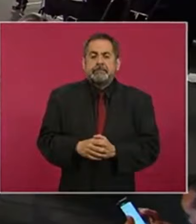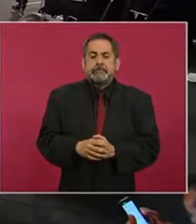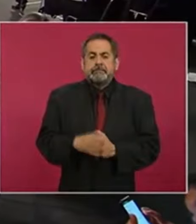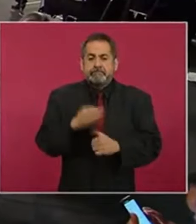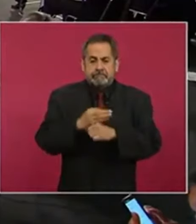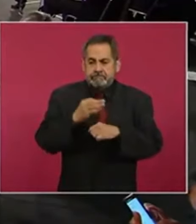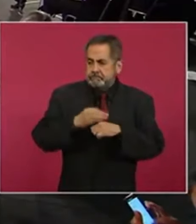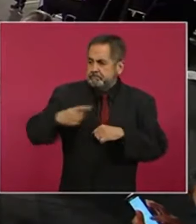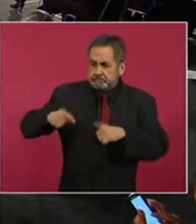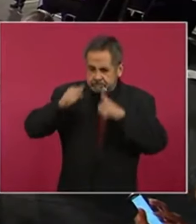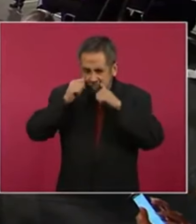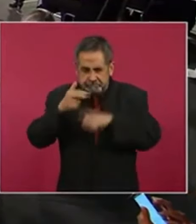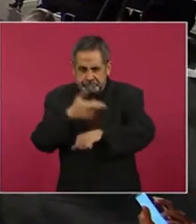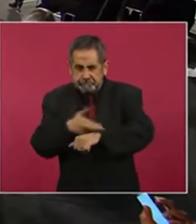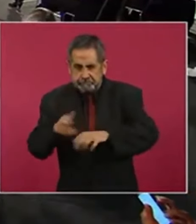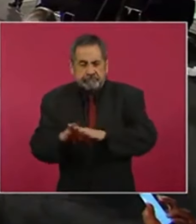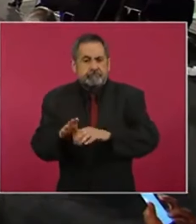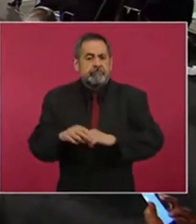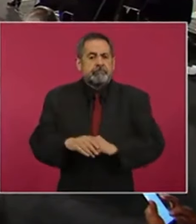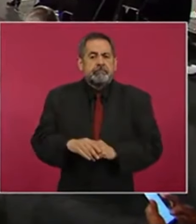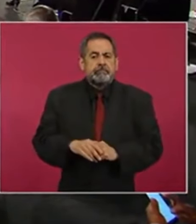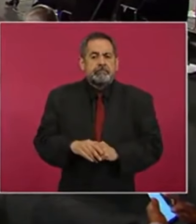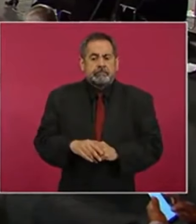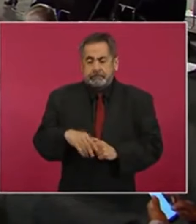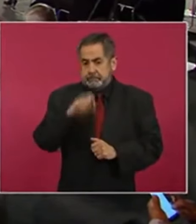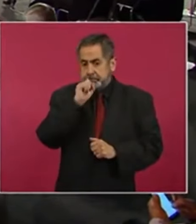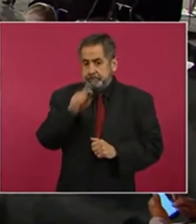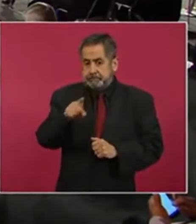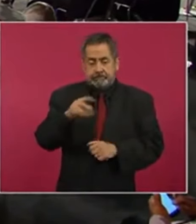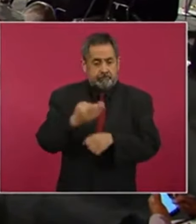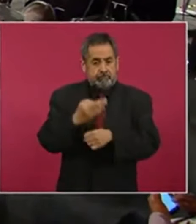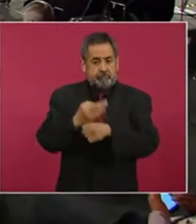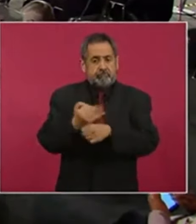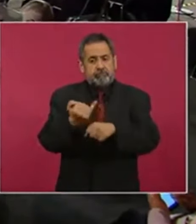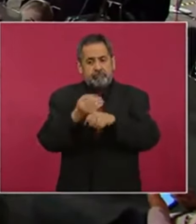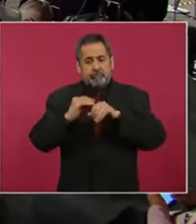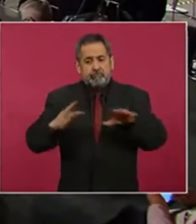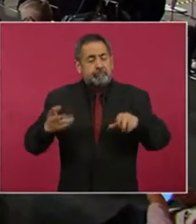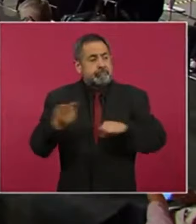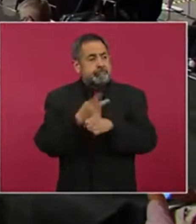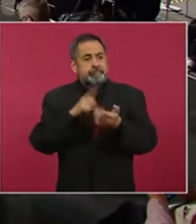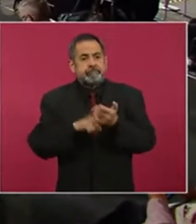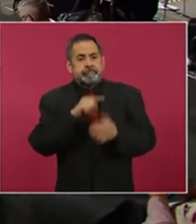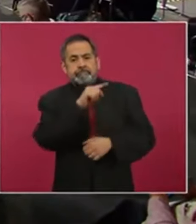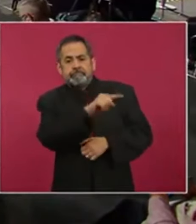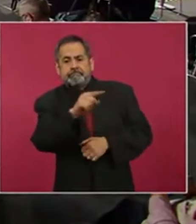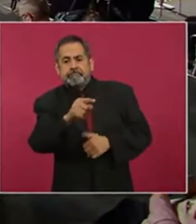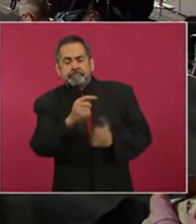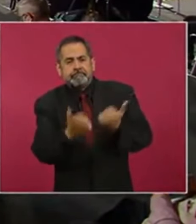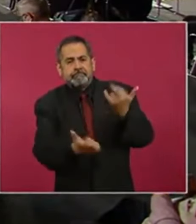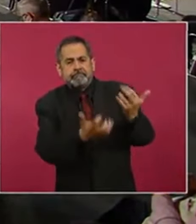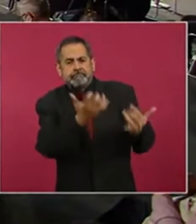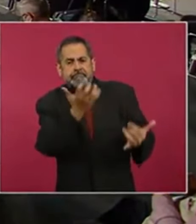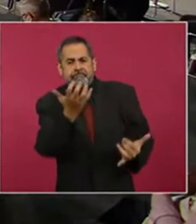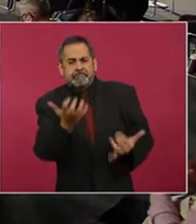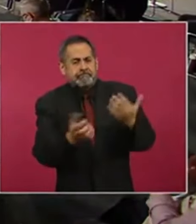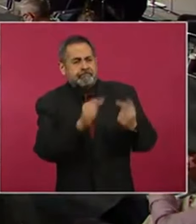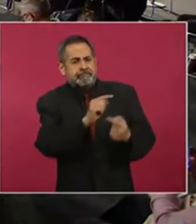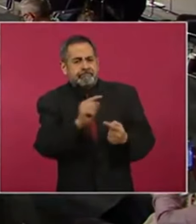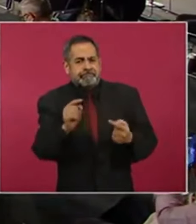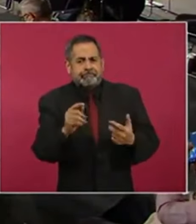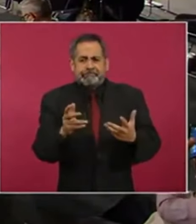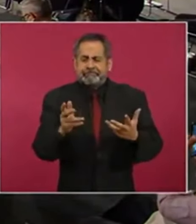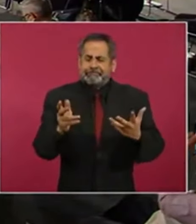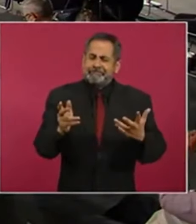atendiendo también vamos a informar sobre los incendios este por